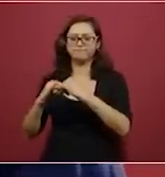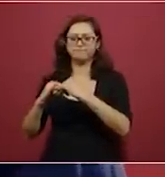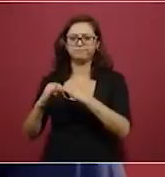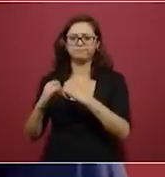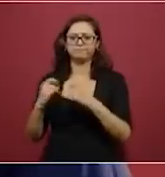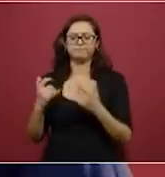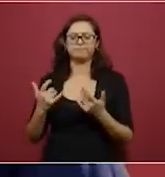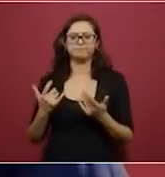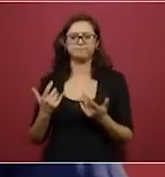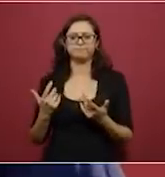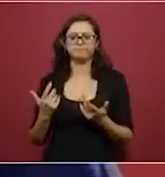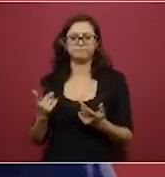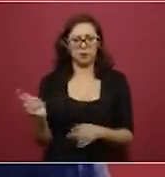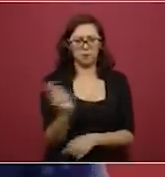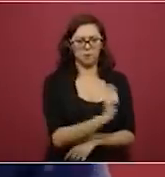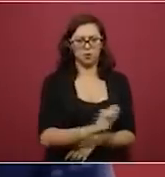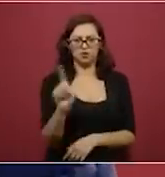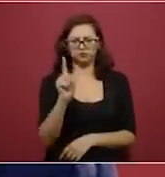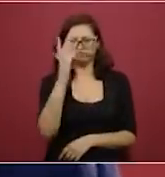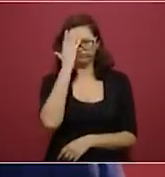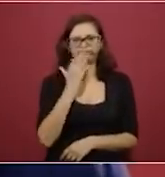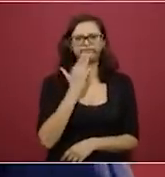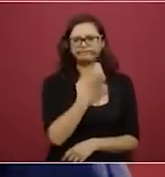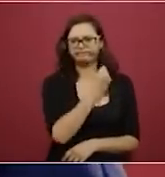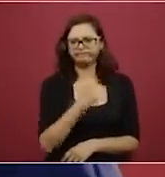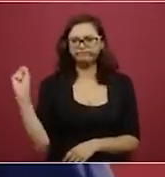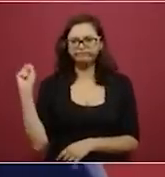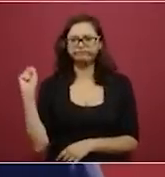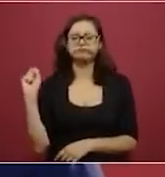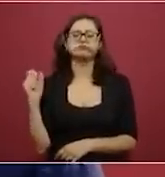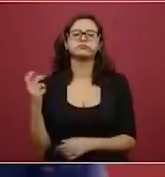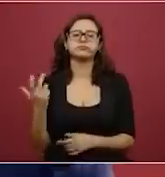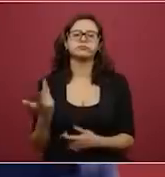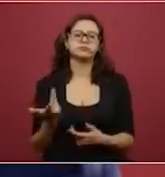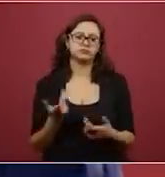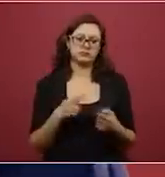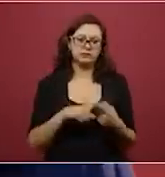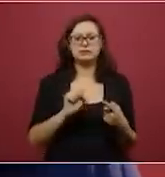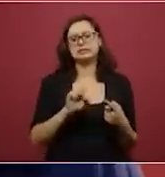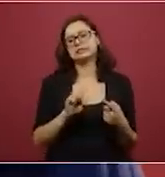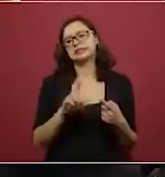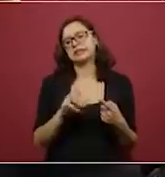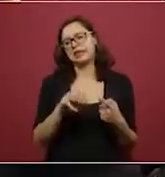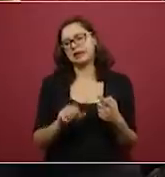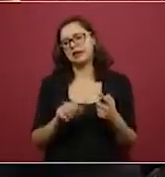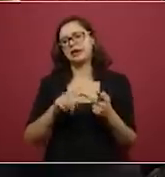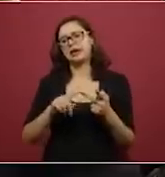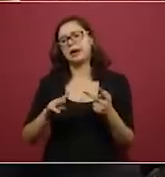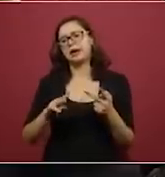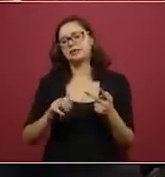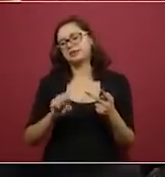que son profesionales como el ejército como la marina